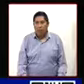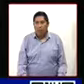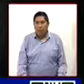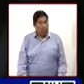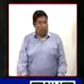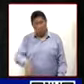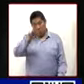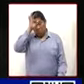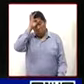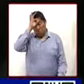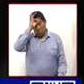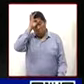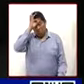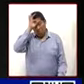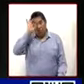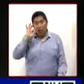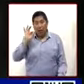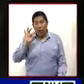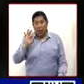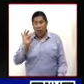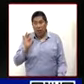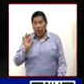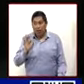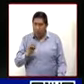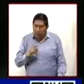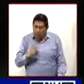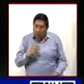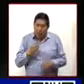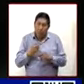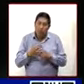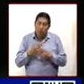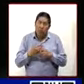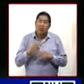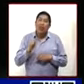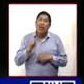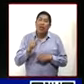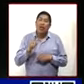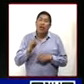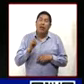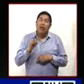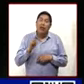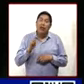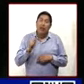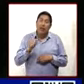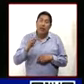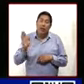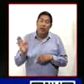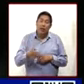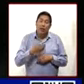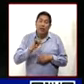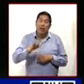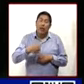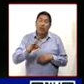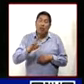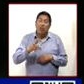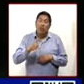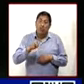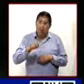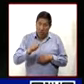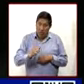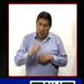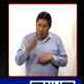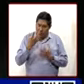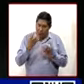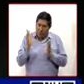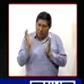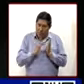Ah, no, nada. Bueno, te la presento, se llama Alerta Juliana y está al alcance de cualquier mercado de aplicaciones. ¿Tú te